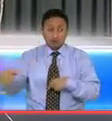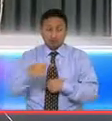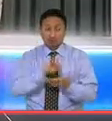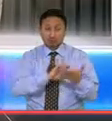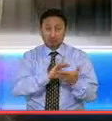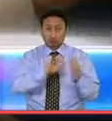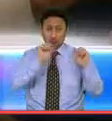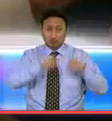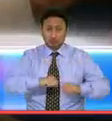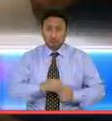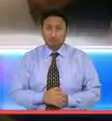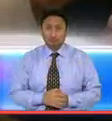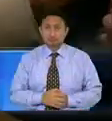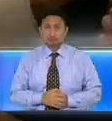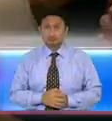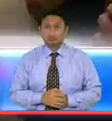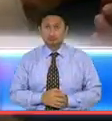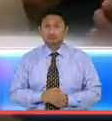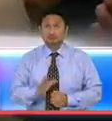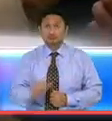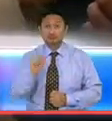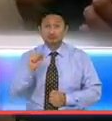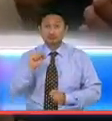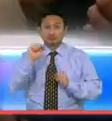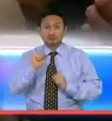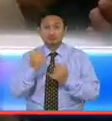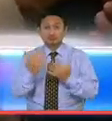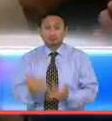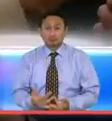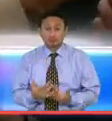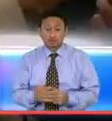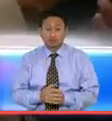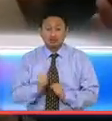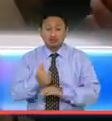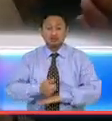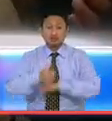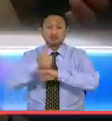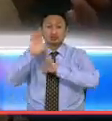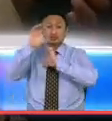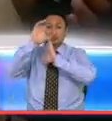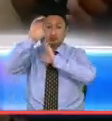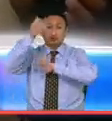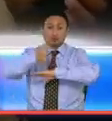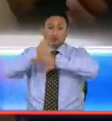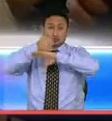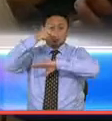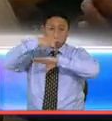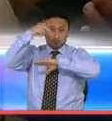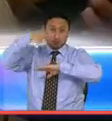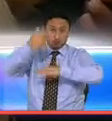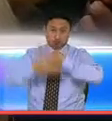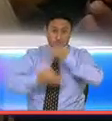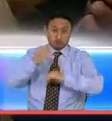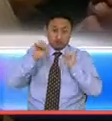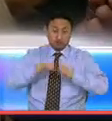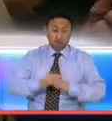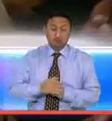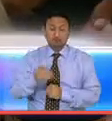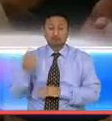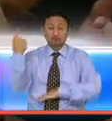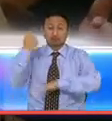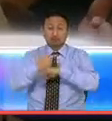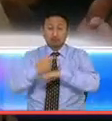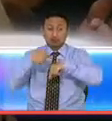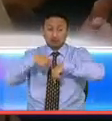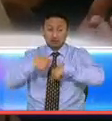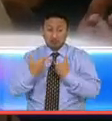cargo. En el Estado de Derecho habrá que esperar el pronunciamiento de la Corte Provincial para que podamos nosotros acatar sin